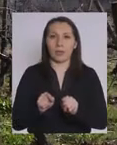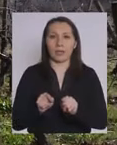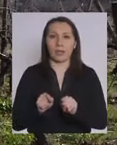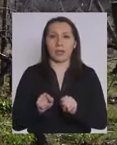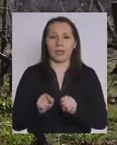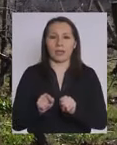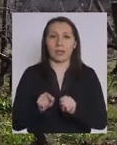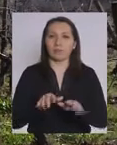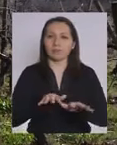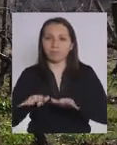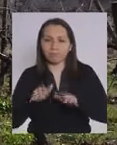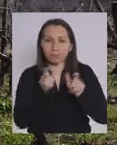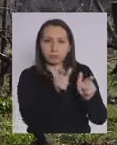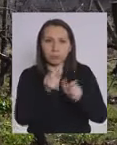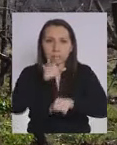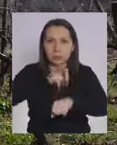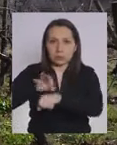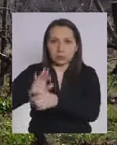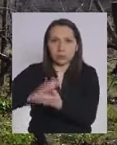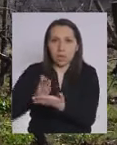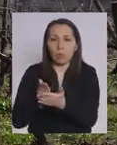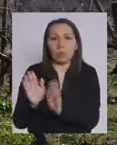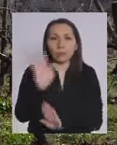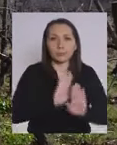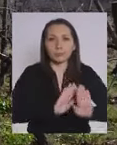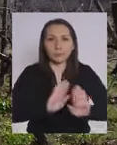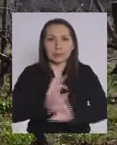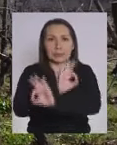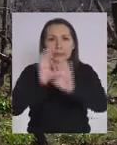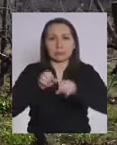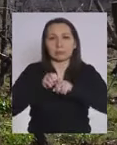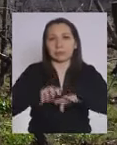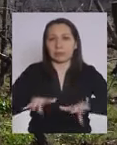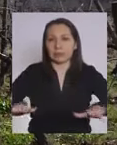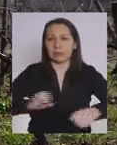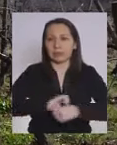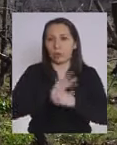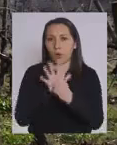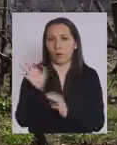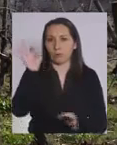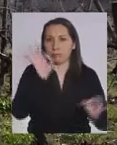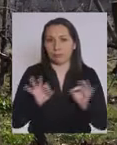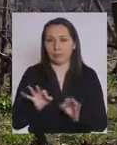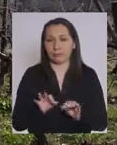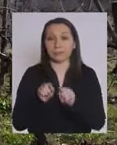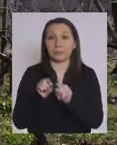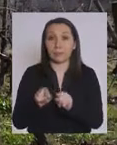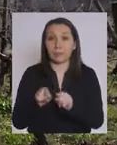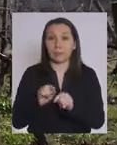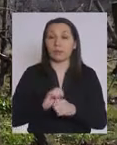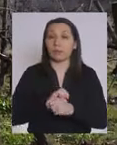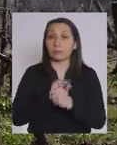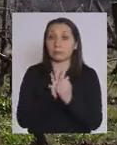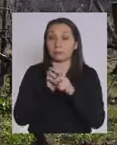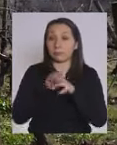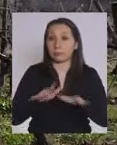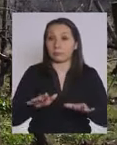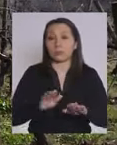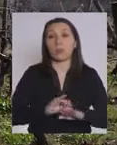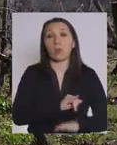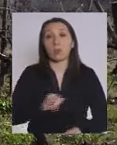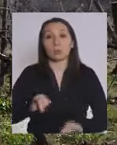acciones sanitarias que vienen a prevenir la diseminación del virus para la pandemia y después de